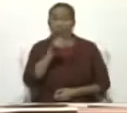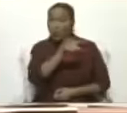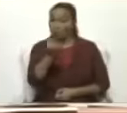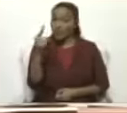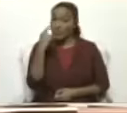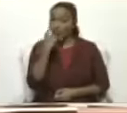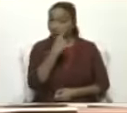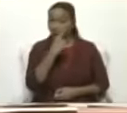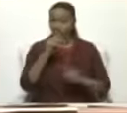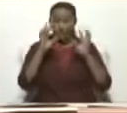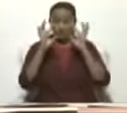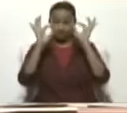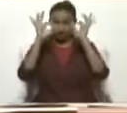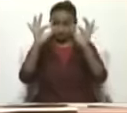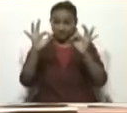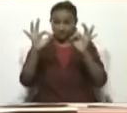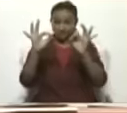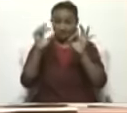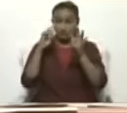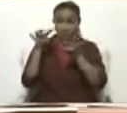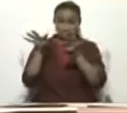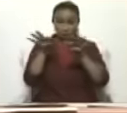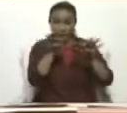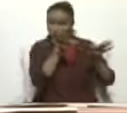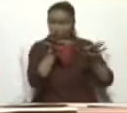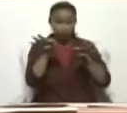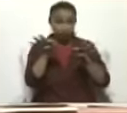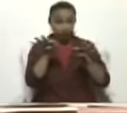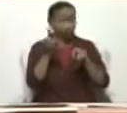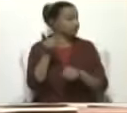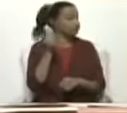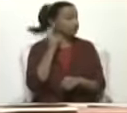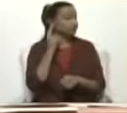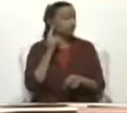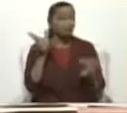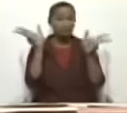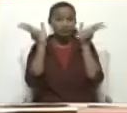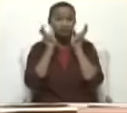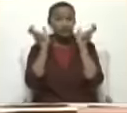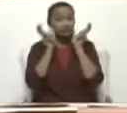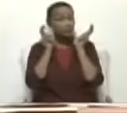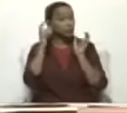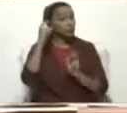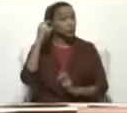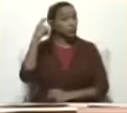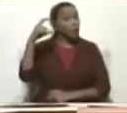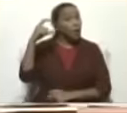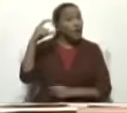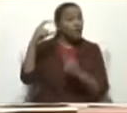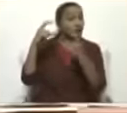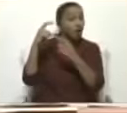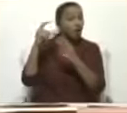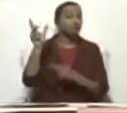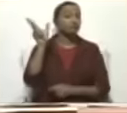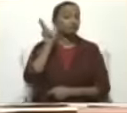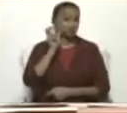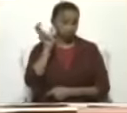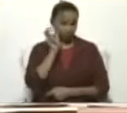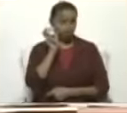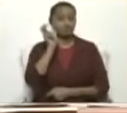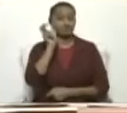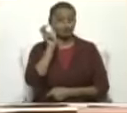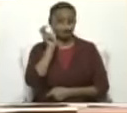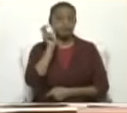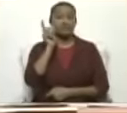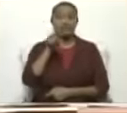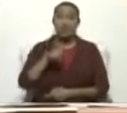que vea. El que tenga oídos, que escuche. Porque ayer hubo muchas cosas bonitas que ver y hubo muchas